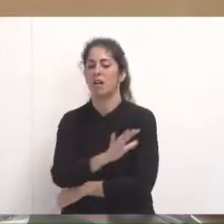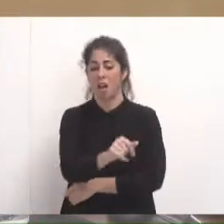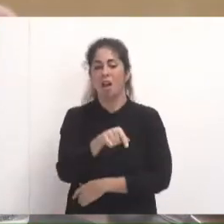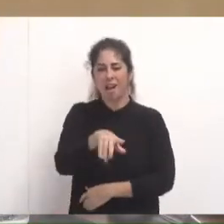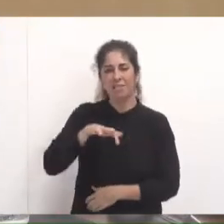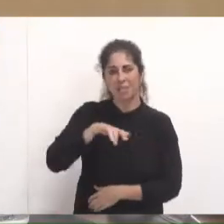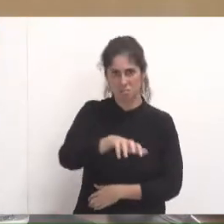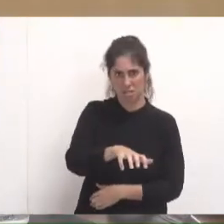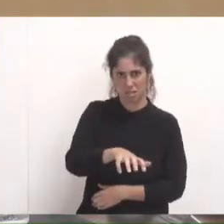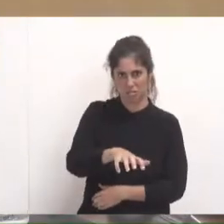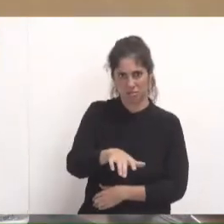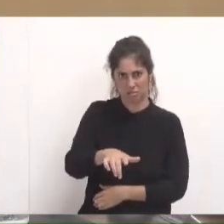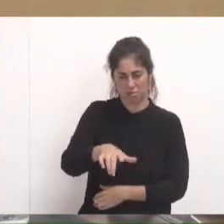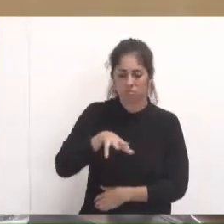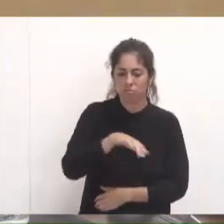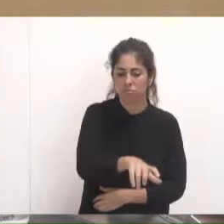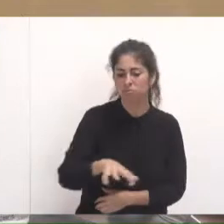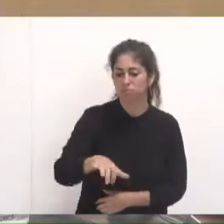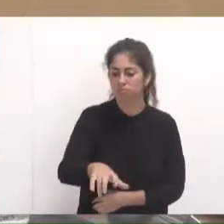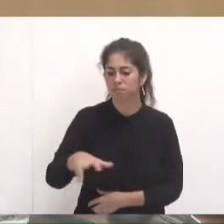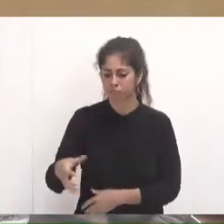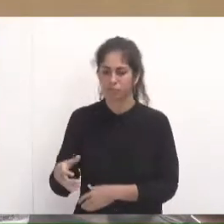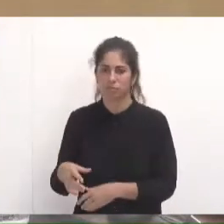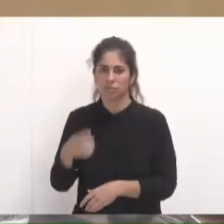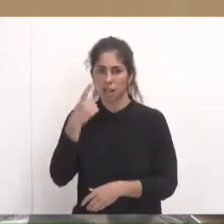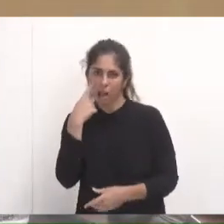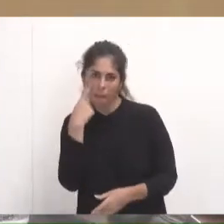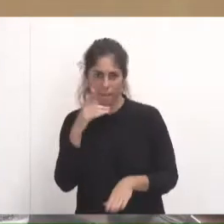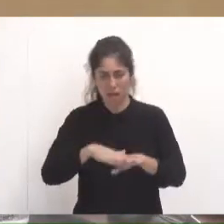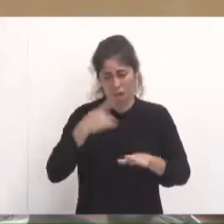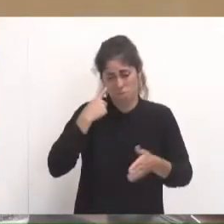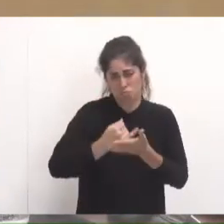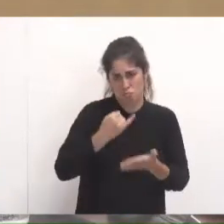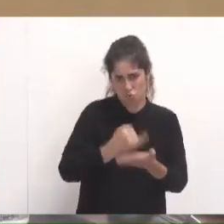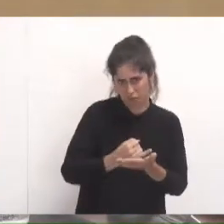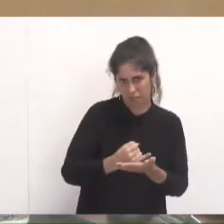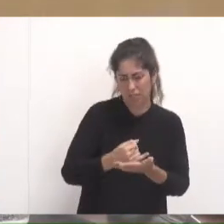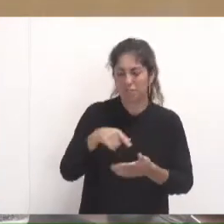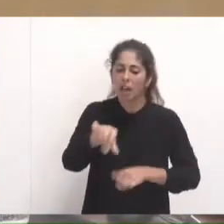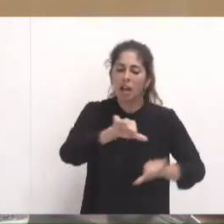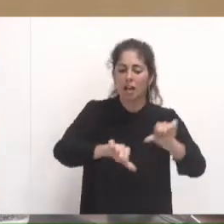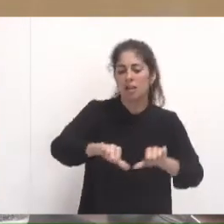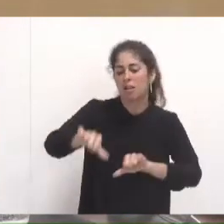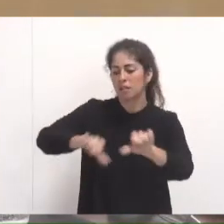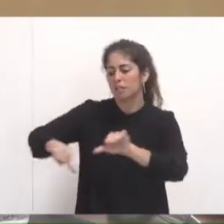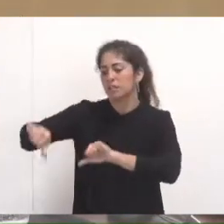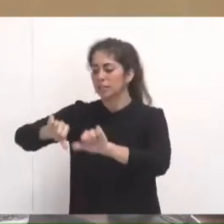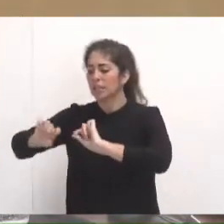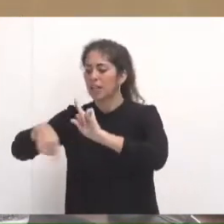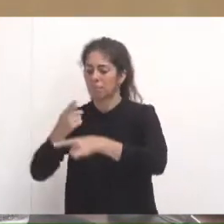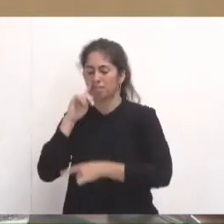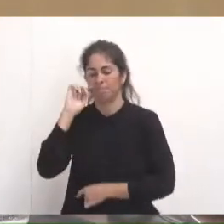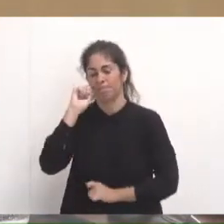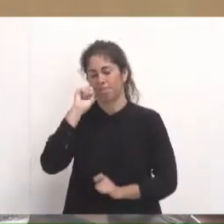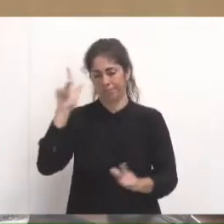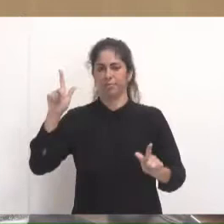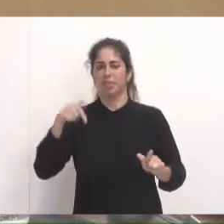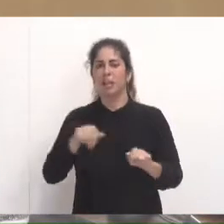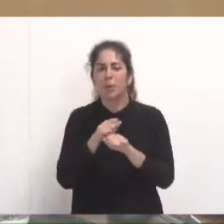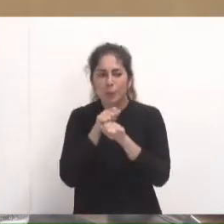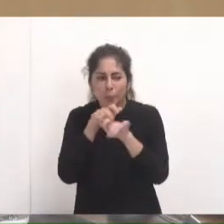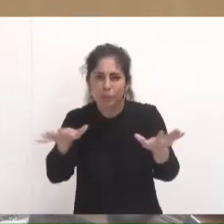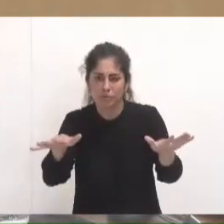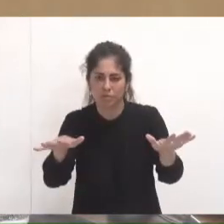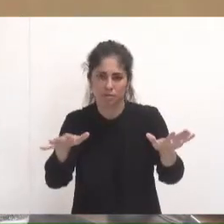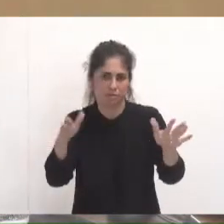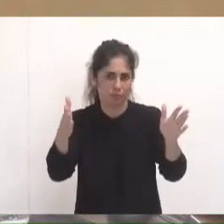y ahí las cultivan, y cuando necesitan van recogiendo, porque en determinadas circunstancias no existe problema de propagación. Bueno, y se ha contrastado